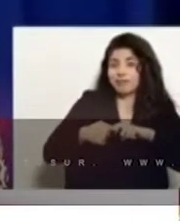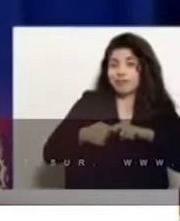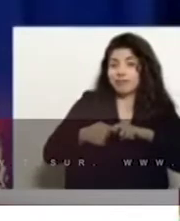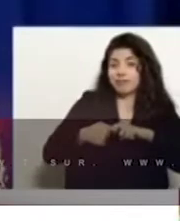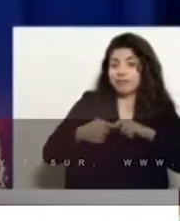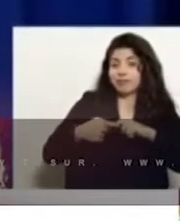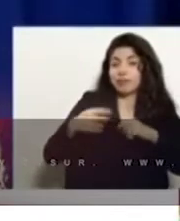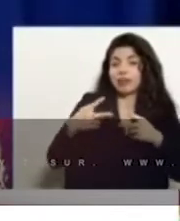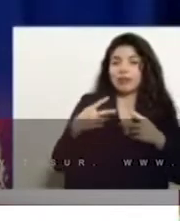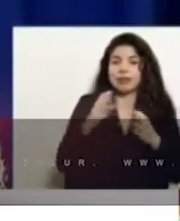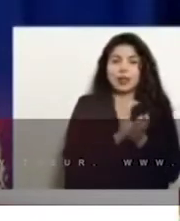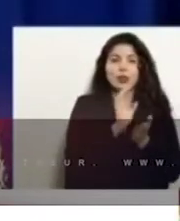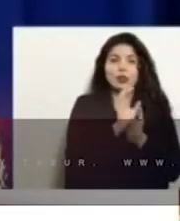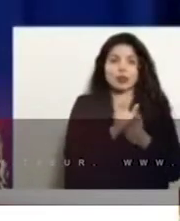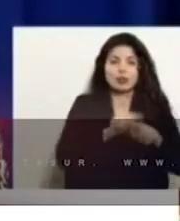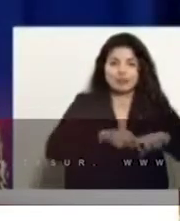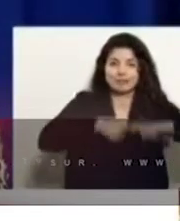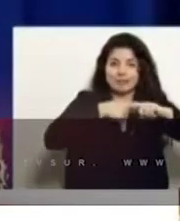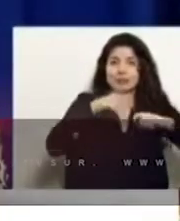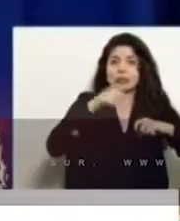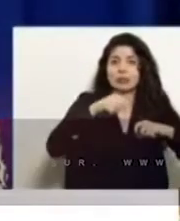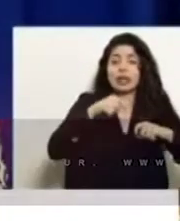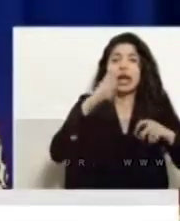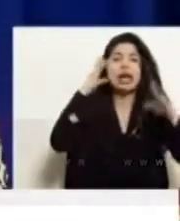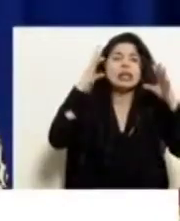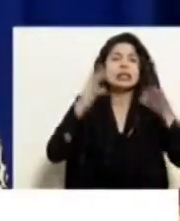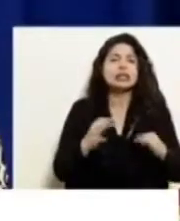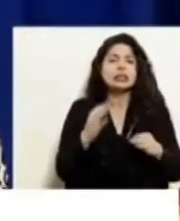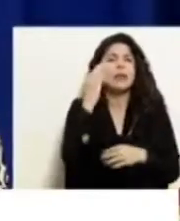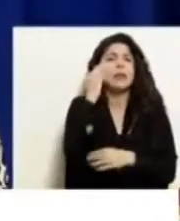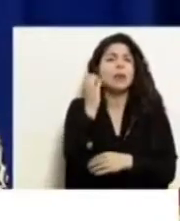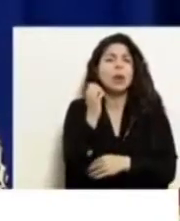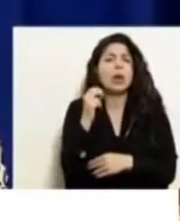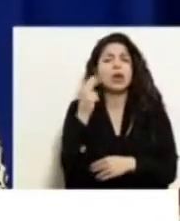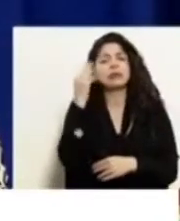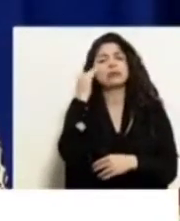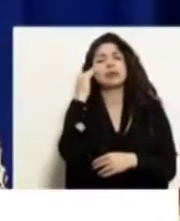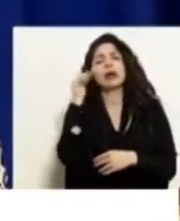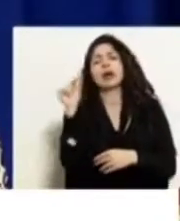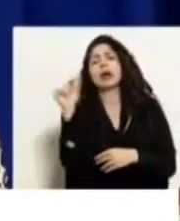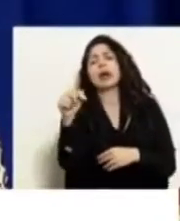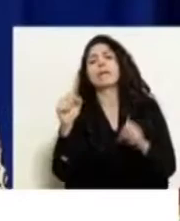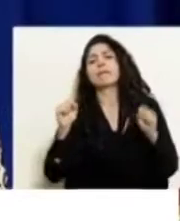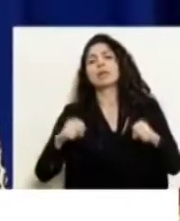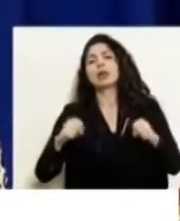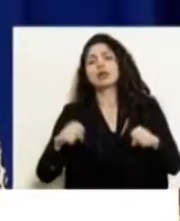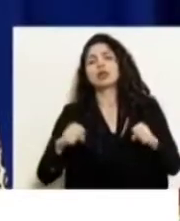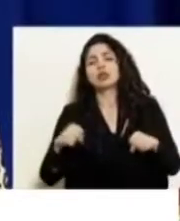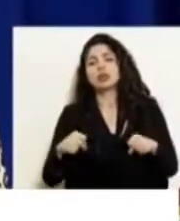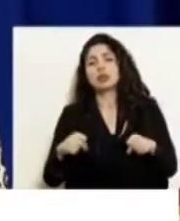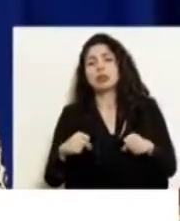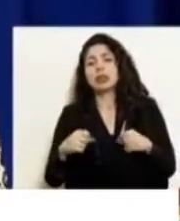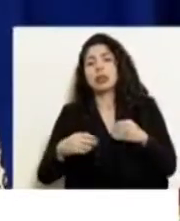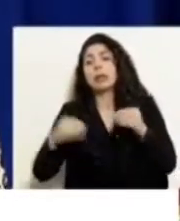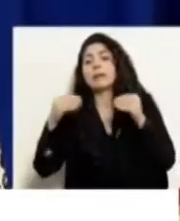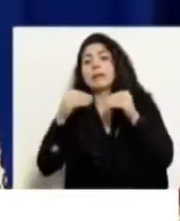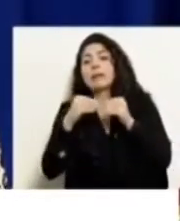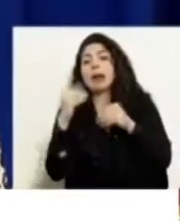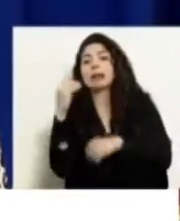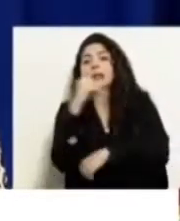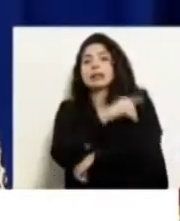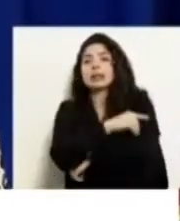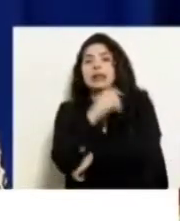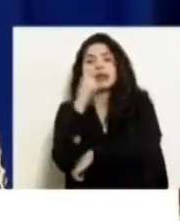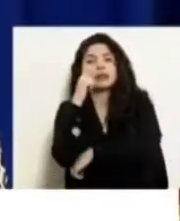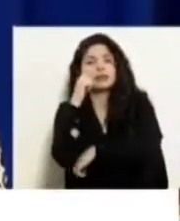de interrupción del curso lectivo, la decisión se toma con la posibilidad de que tengamos mayor cantidad de días presenciales en el